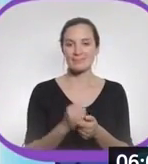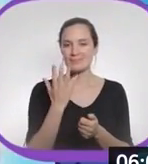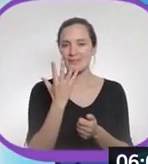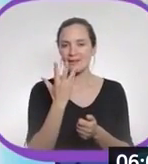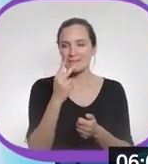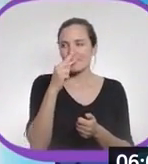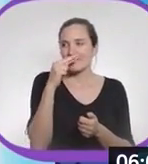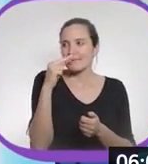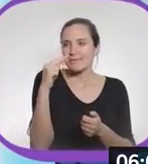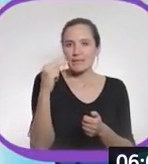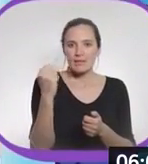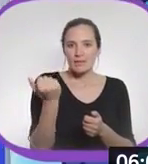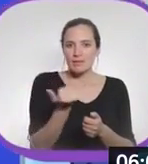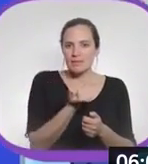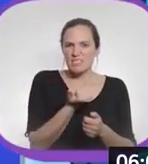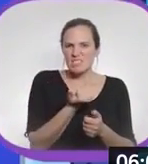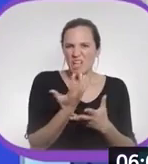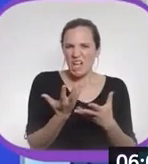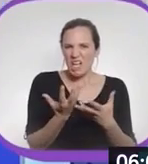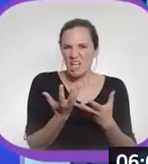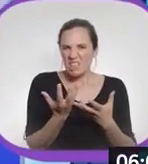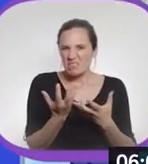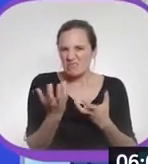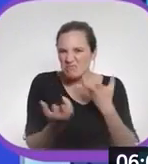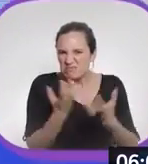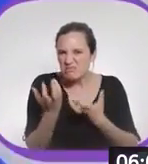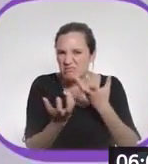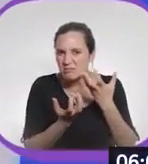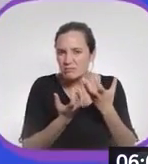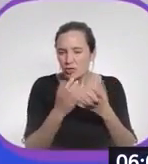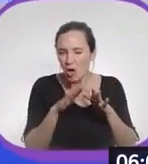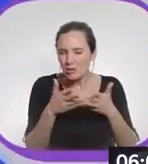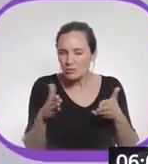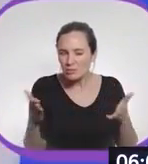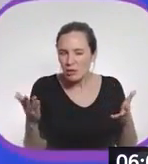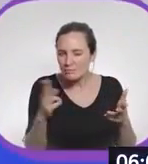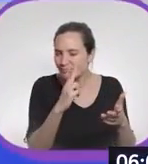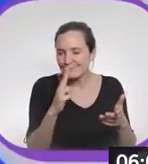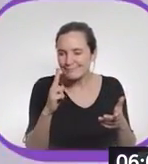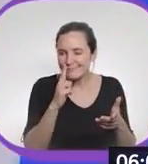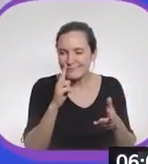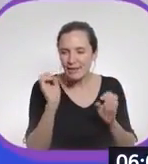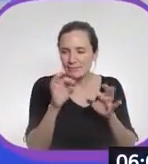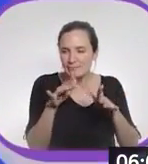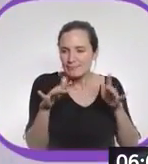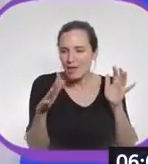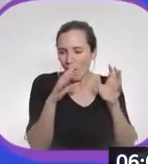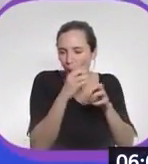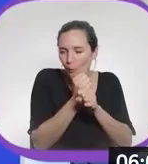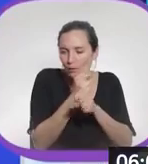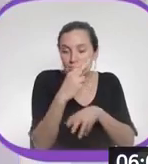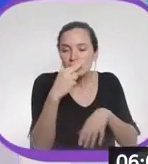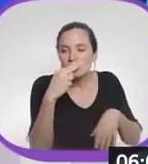¡Oh, qué delicioso olor es ese! ¿Tacos quemados? ¡No! ¡Espera! ¡Es un asado! ¡Ningún padrino puede resistir eso!